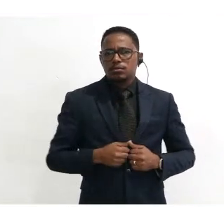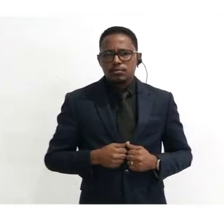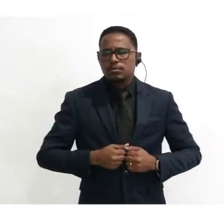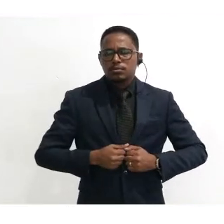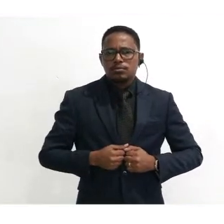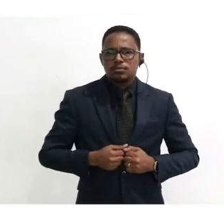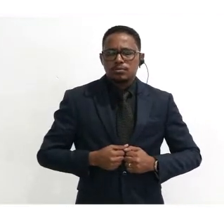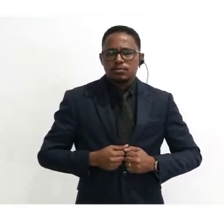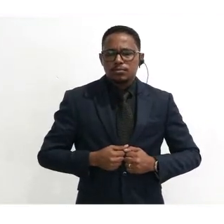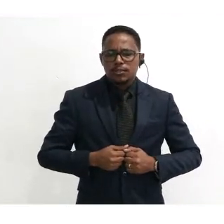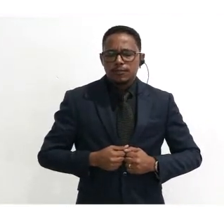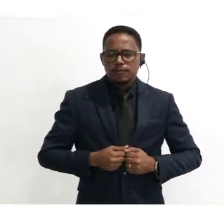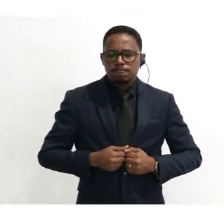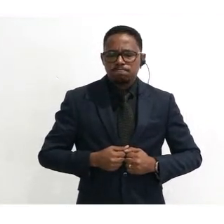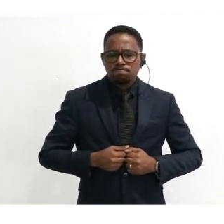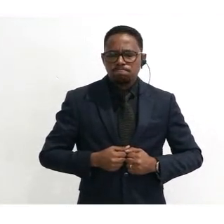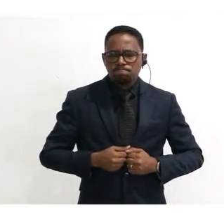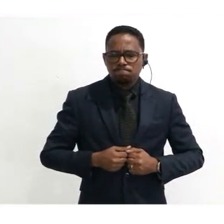Yeah.